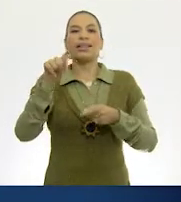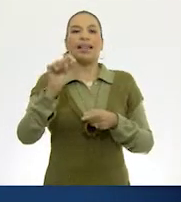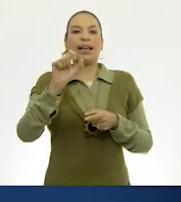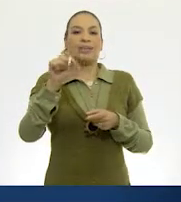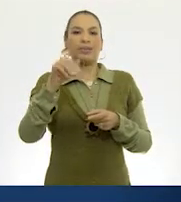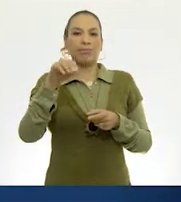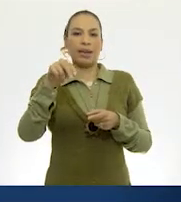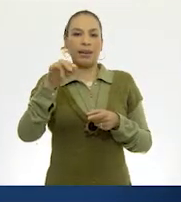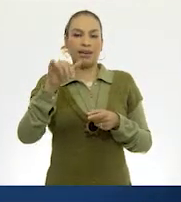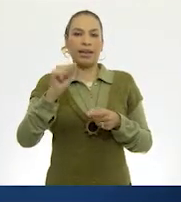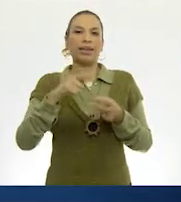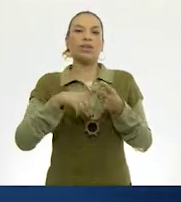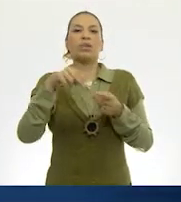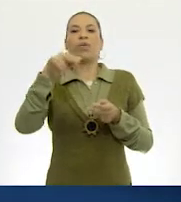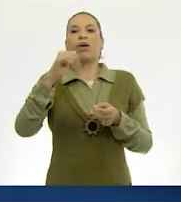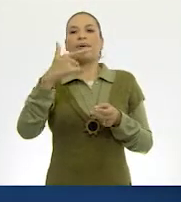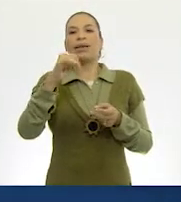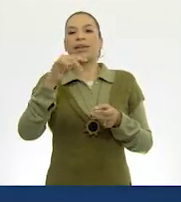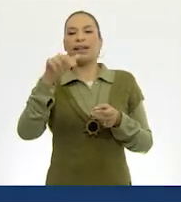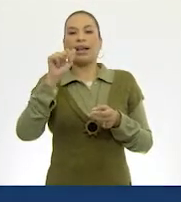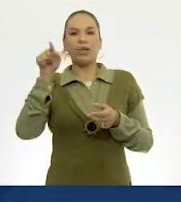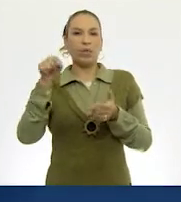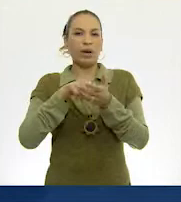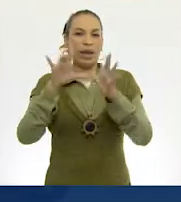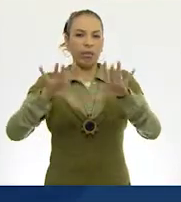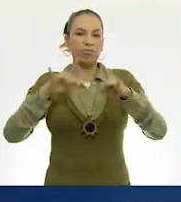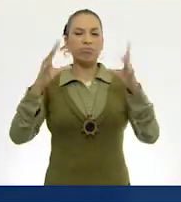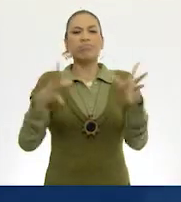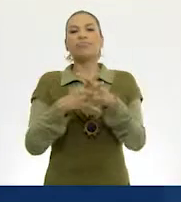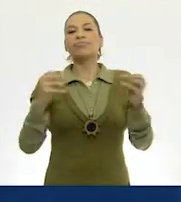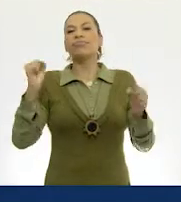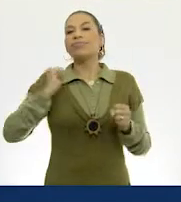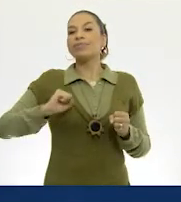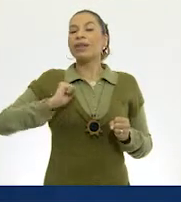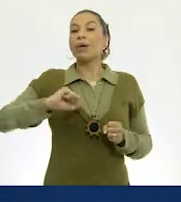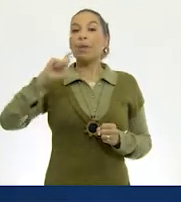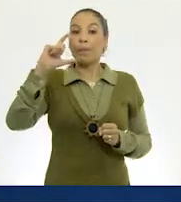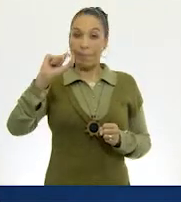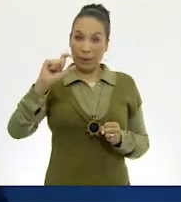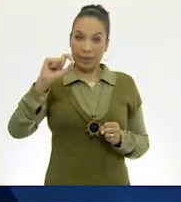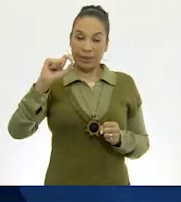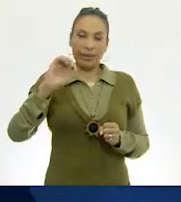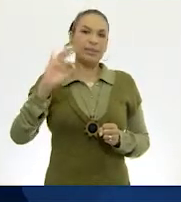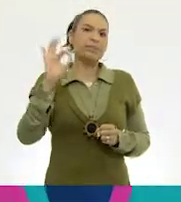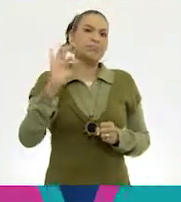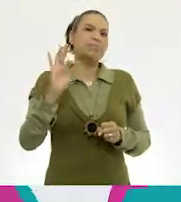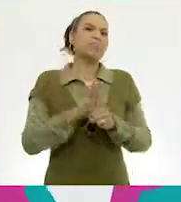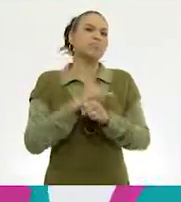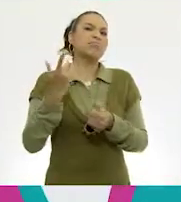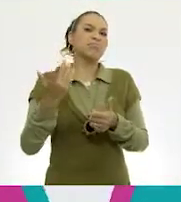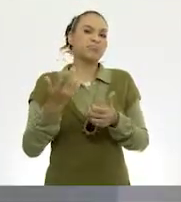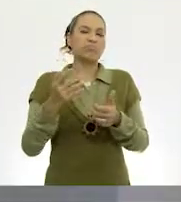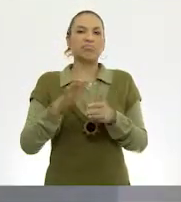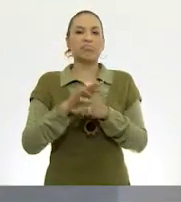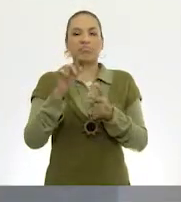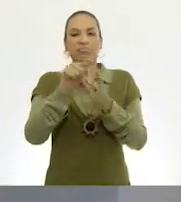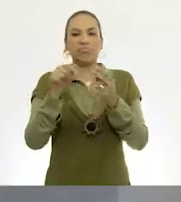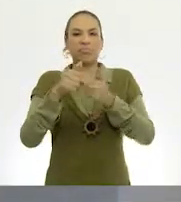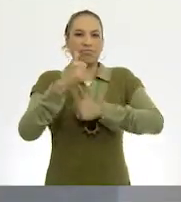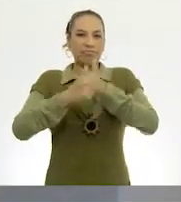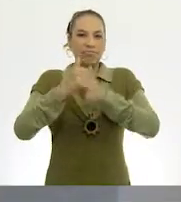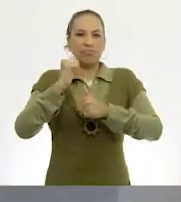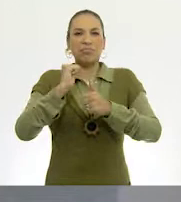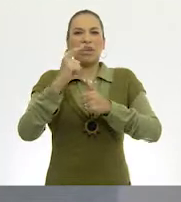en Nueva Guinea. En Australia y Nueva Guinea se extinguió en el siglo XX, posiblemente por competencia con los dignos,